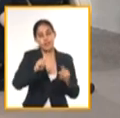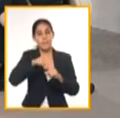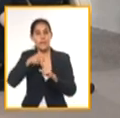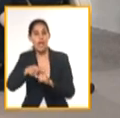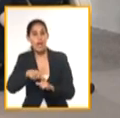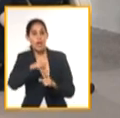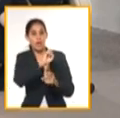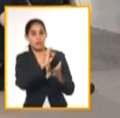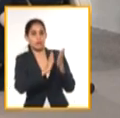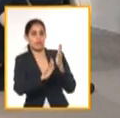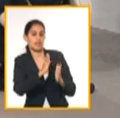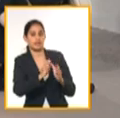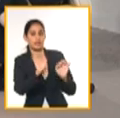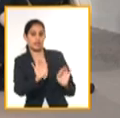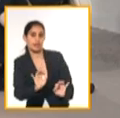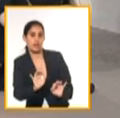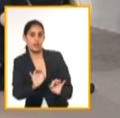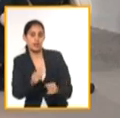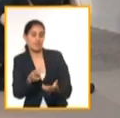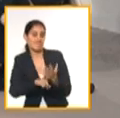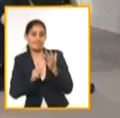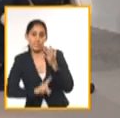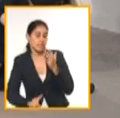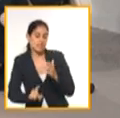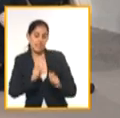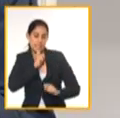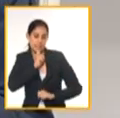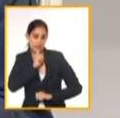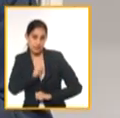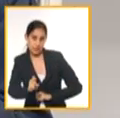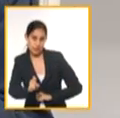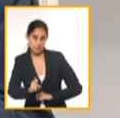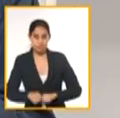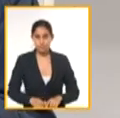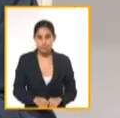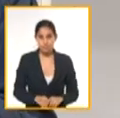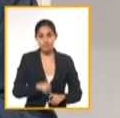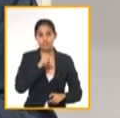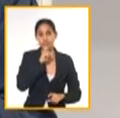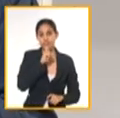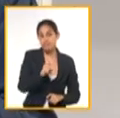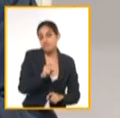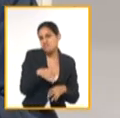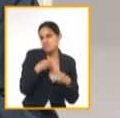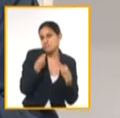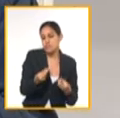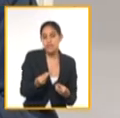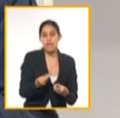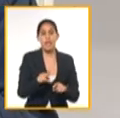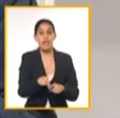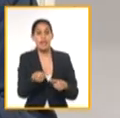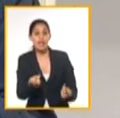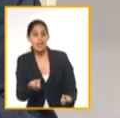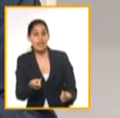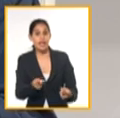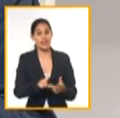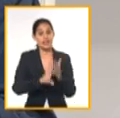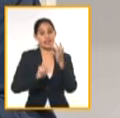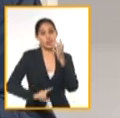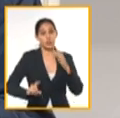energía de aquí hasta allá es más complicado. La transmisión de energía tiene un límite en el sistema nuestro. O sea, todos los sistemas operan de una